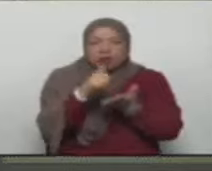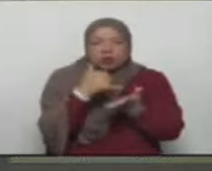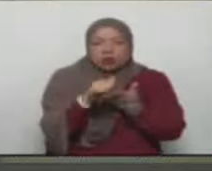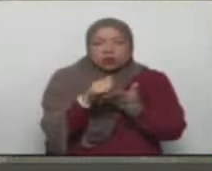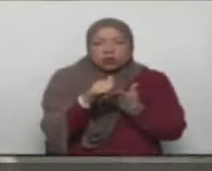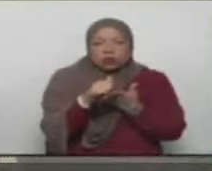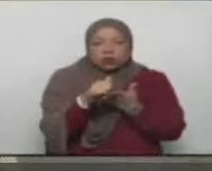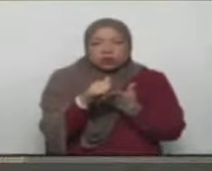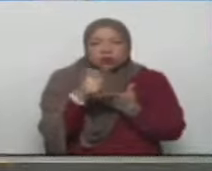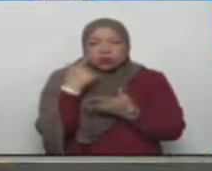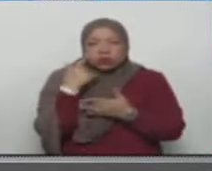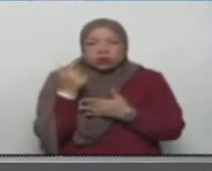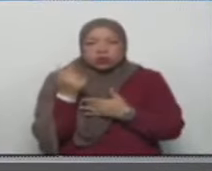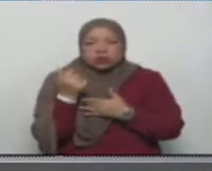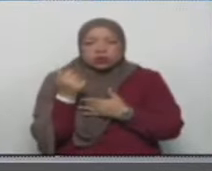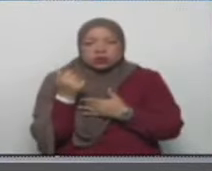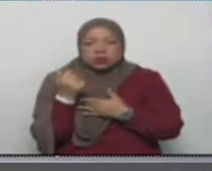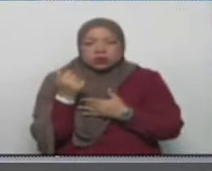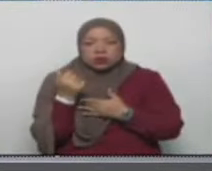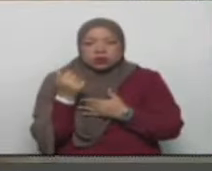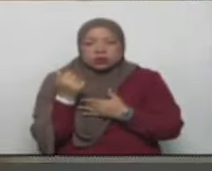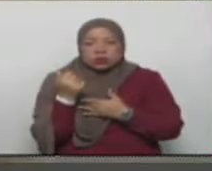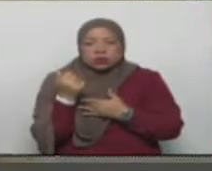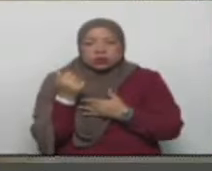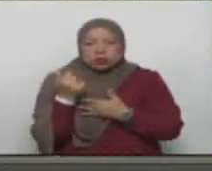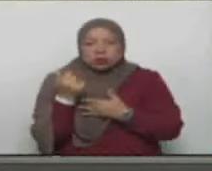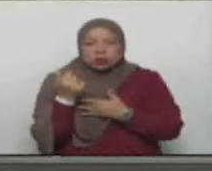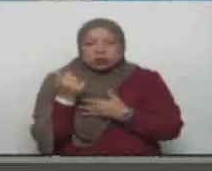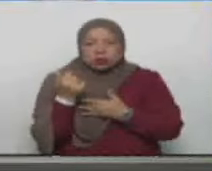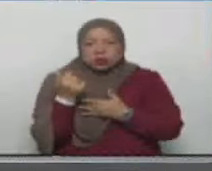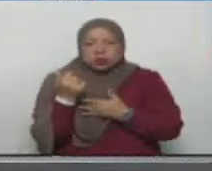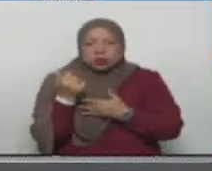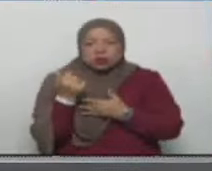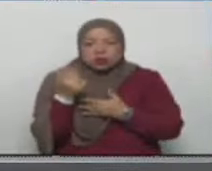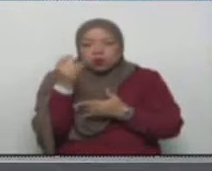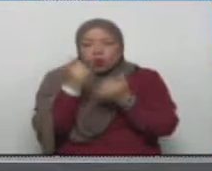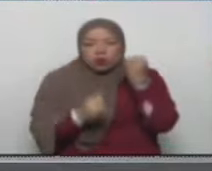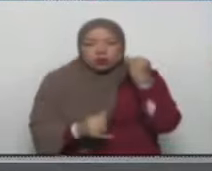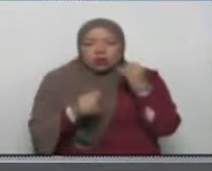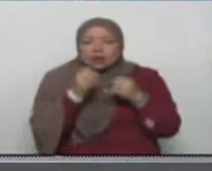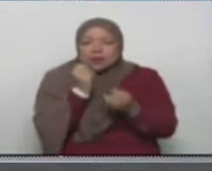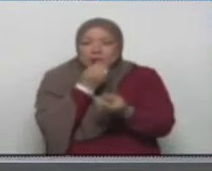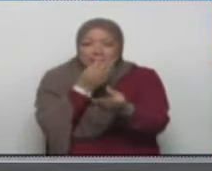dice? Aquí está. Déjame leer el último mensaje que tengo.